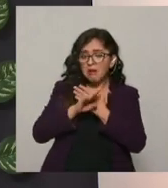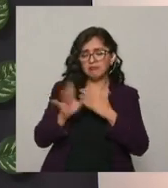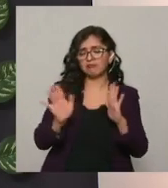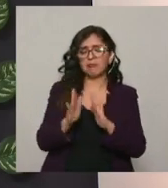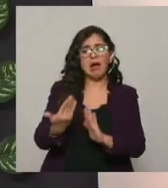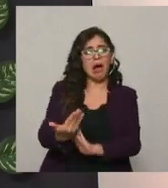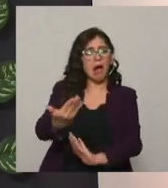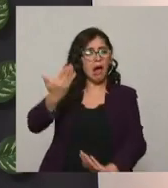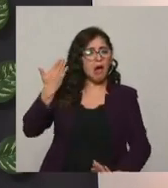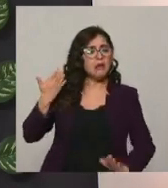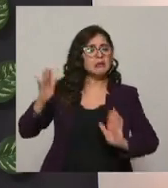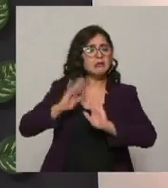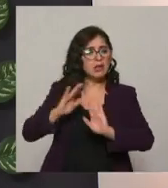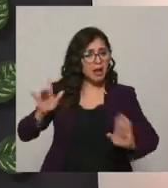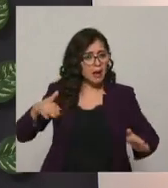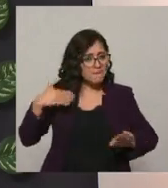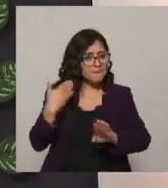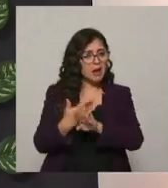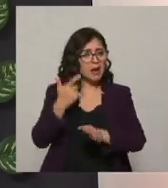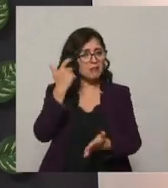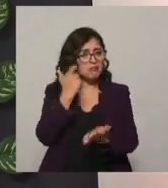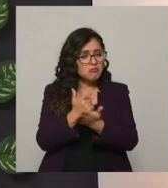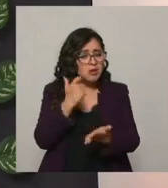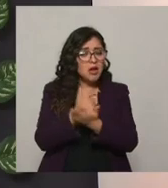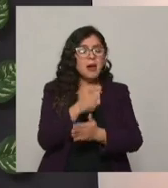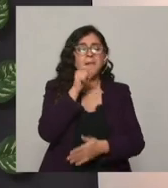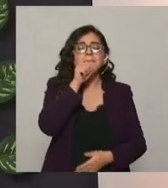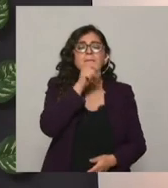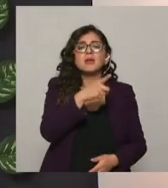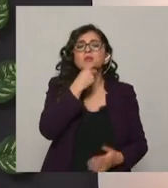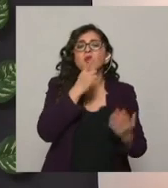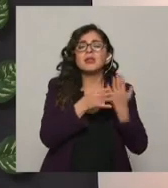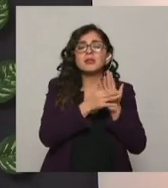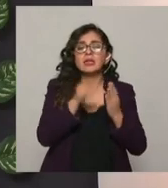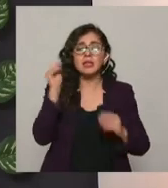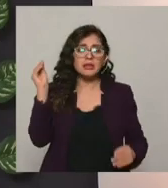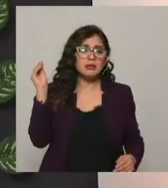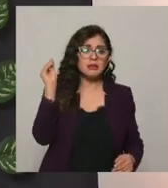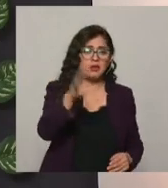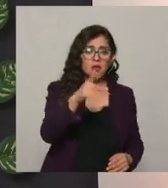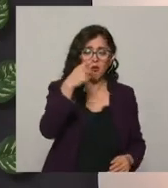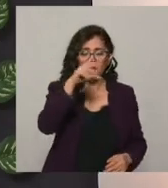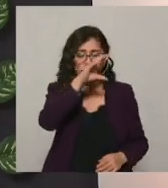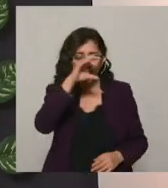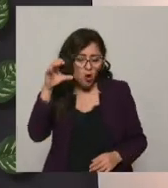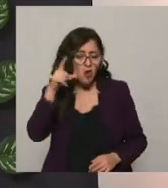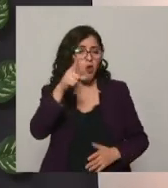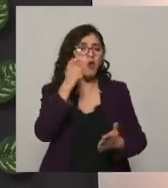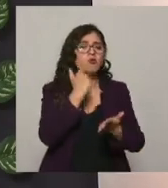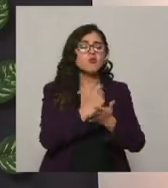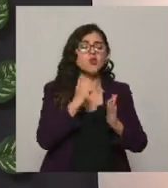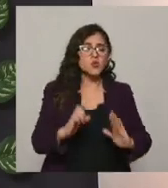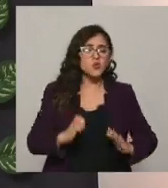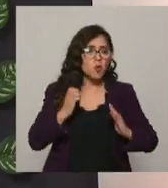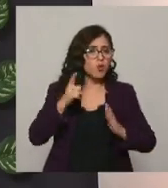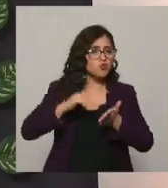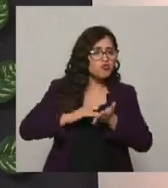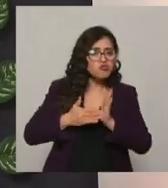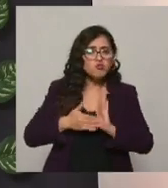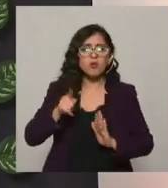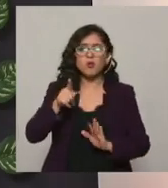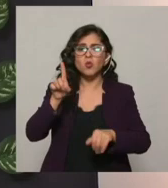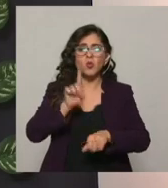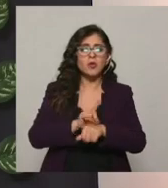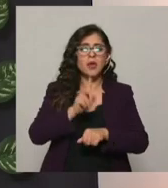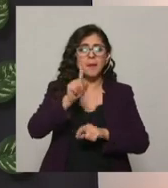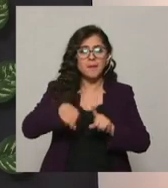antes, el típico que te mandan la foto con armas, ¿no? De te vamos a violar, o sea, eso es,